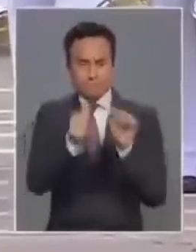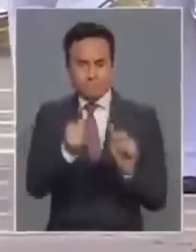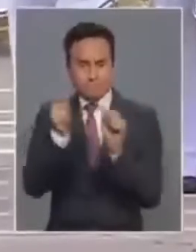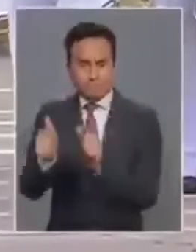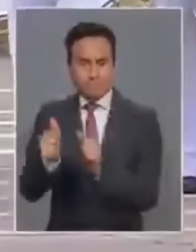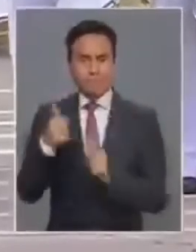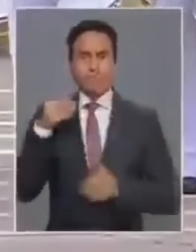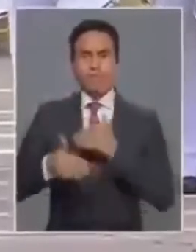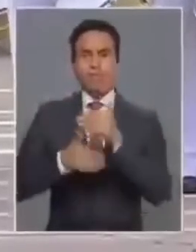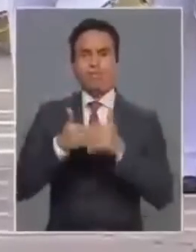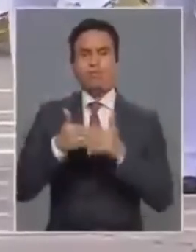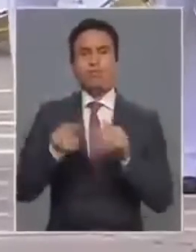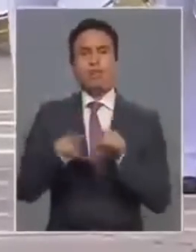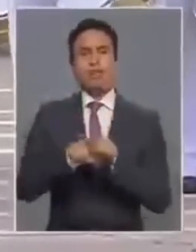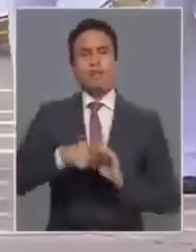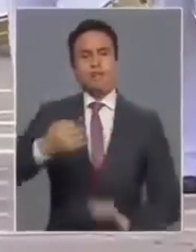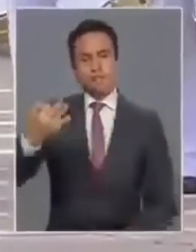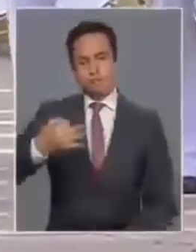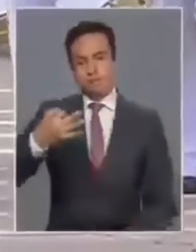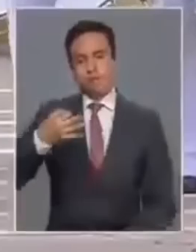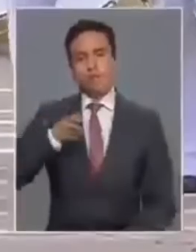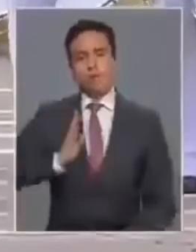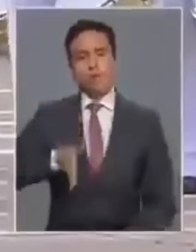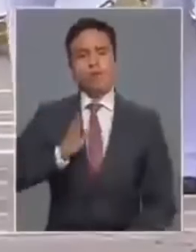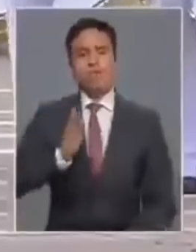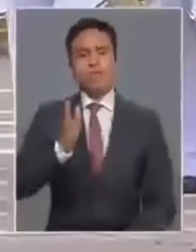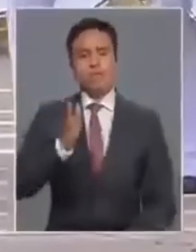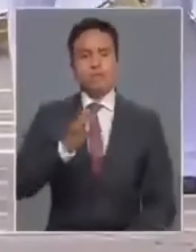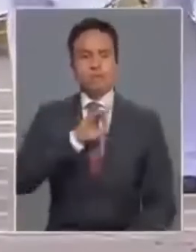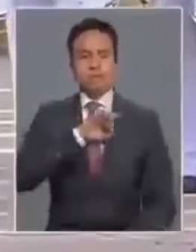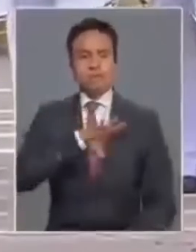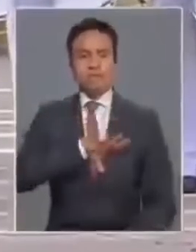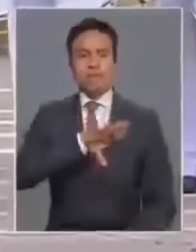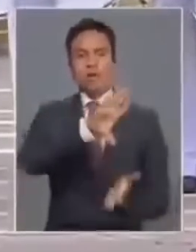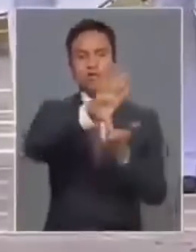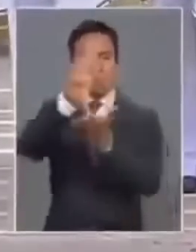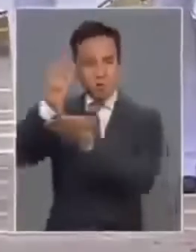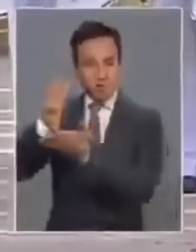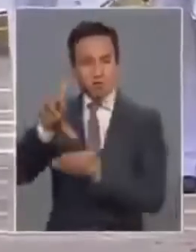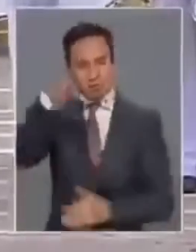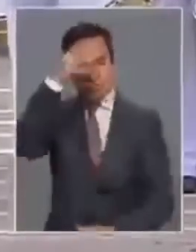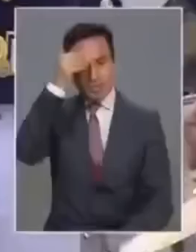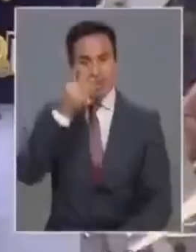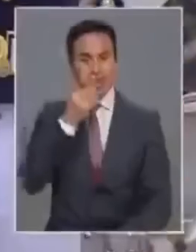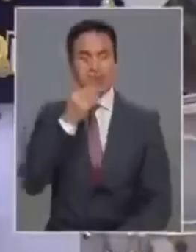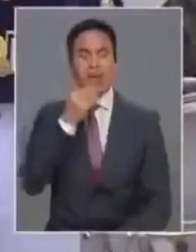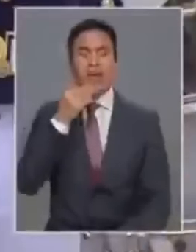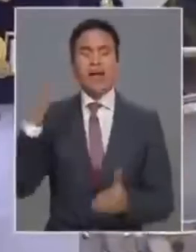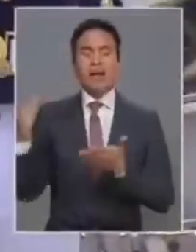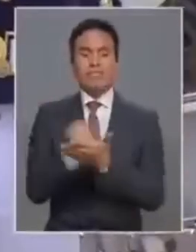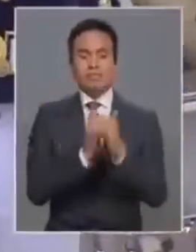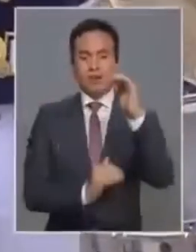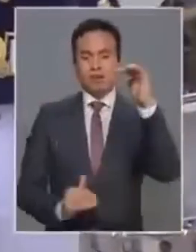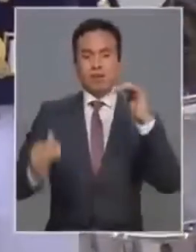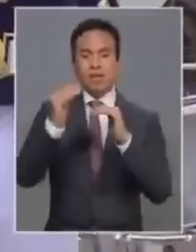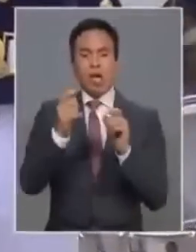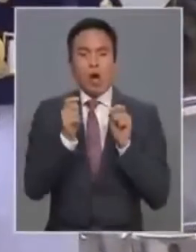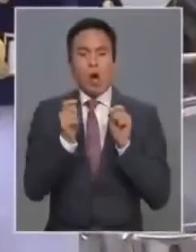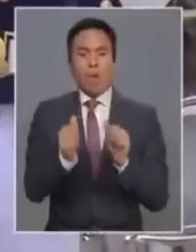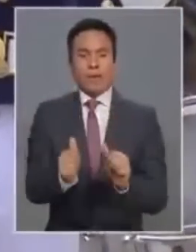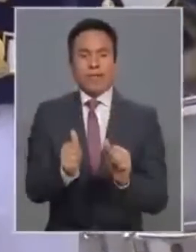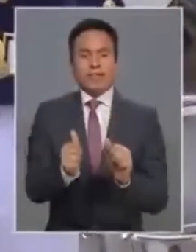mediante procesos de instrucción y perfeccionamiento continuo en Chile y en el extranjero, alcanzando altos niveles de